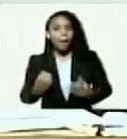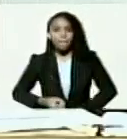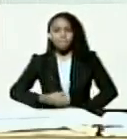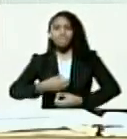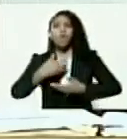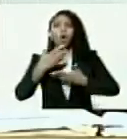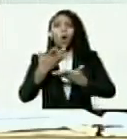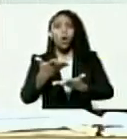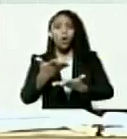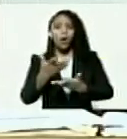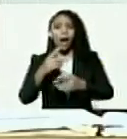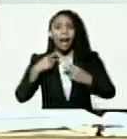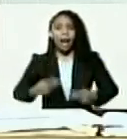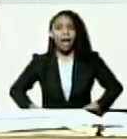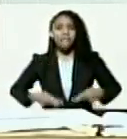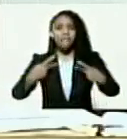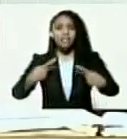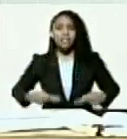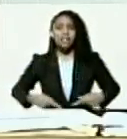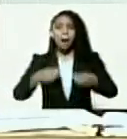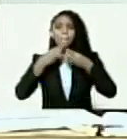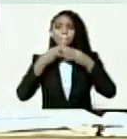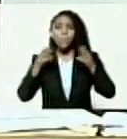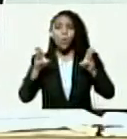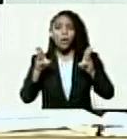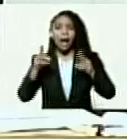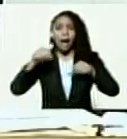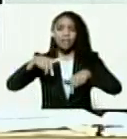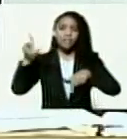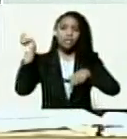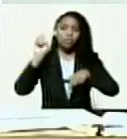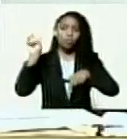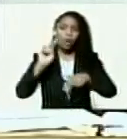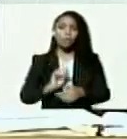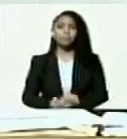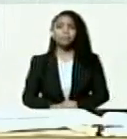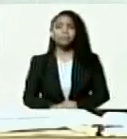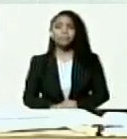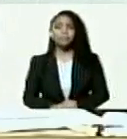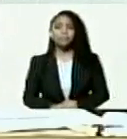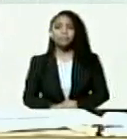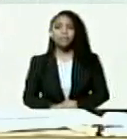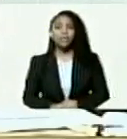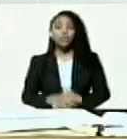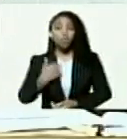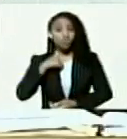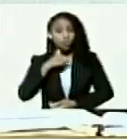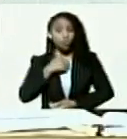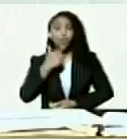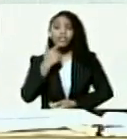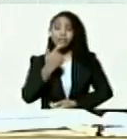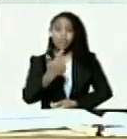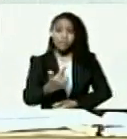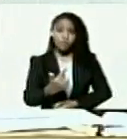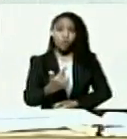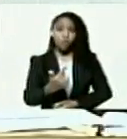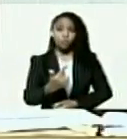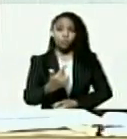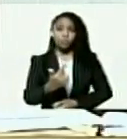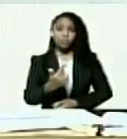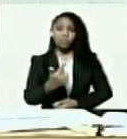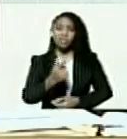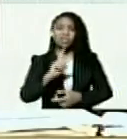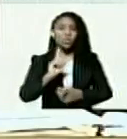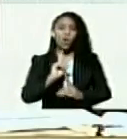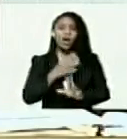expresan en la vida pública de Venezuela. Habíamos dicho, sin ánimo